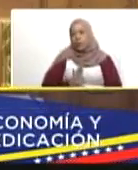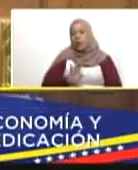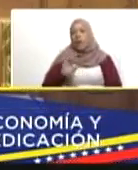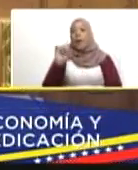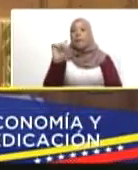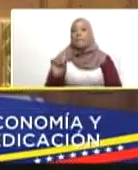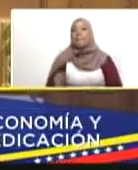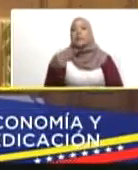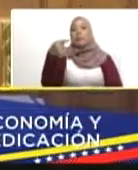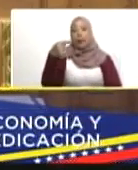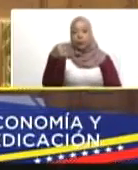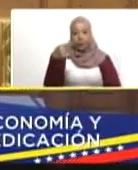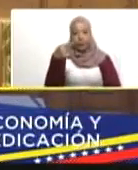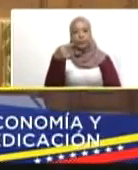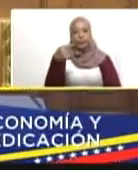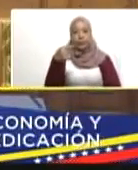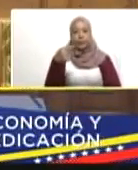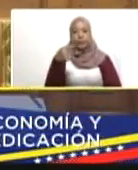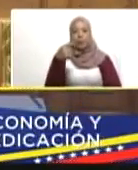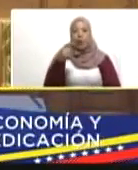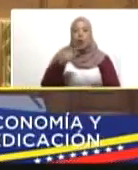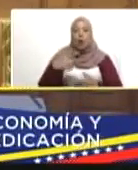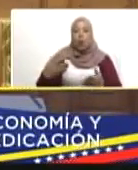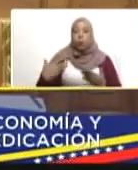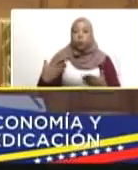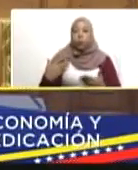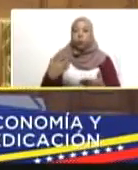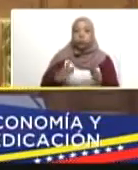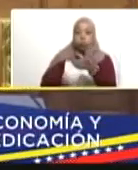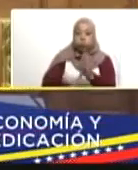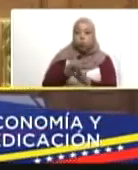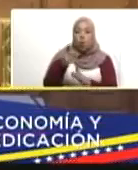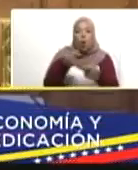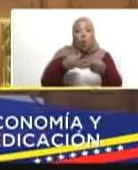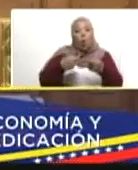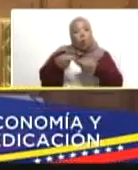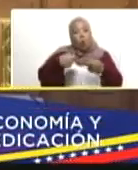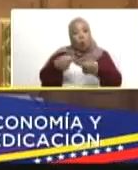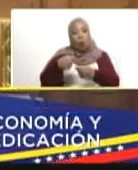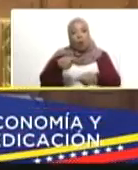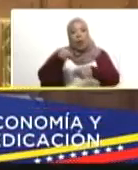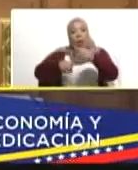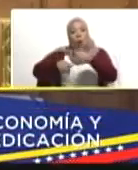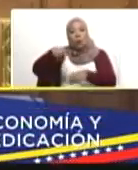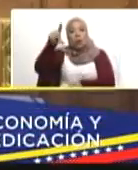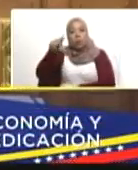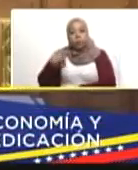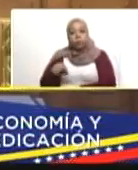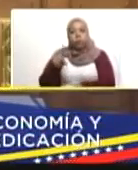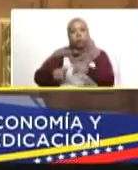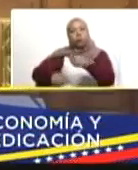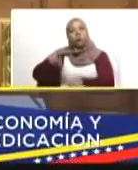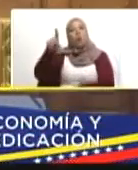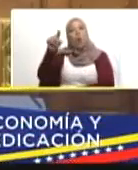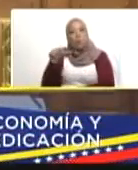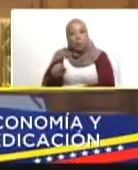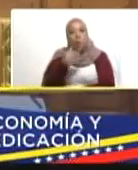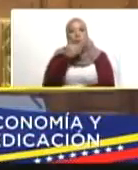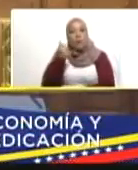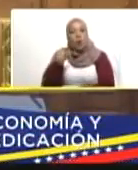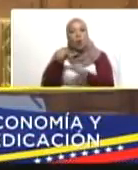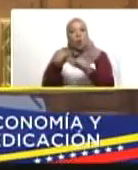meta cumplida desaceleración y control de la inflación segunda